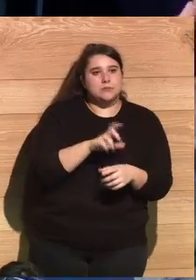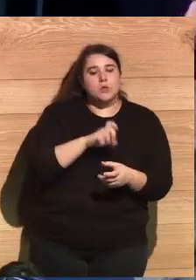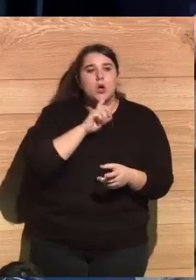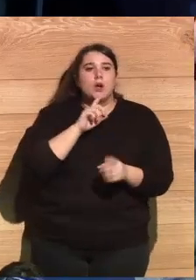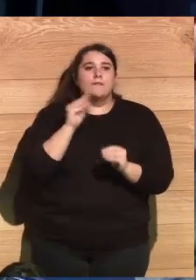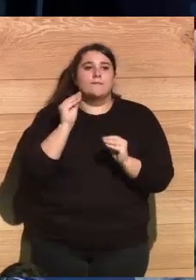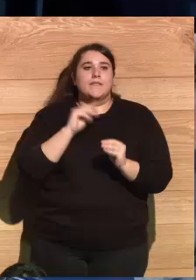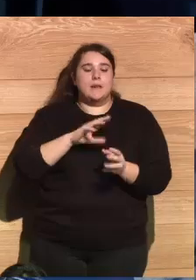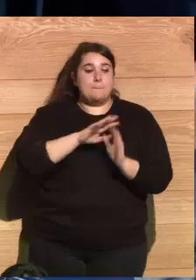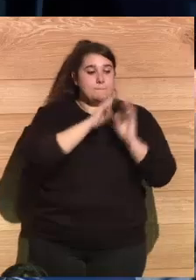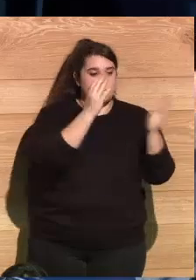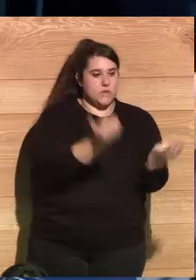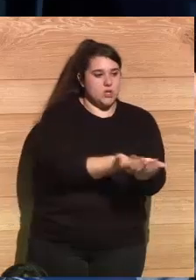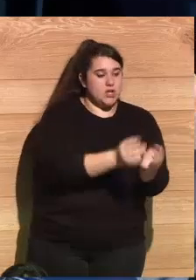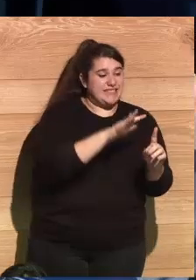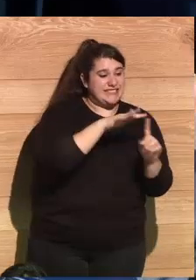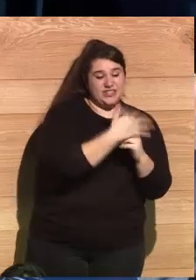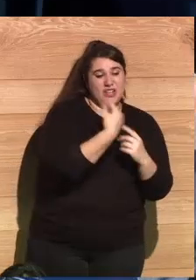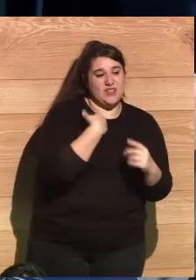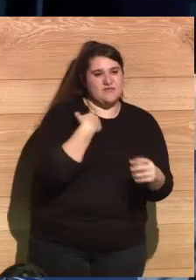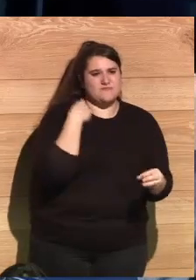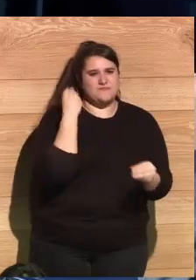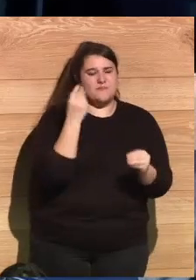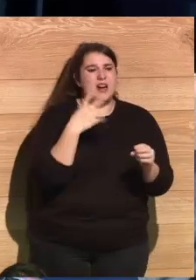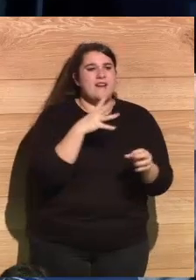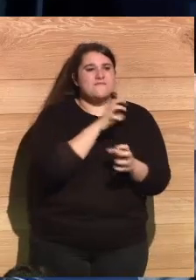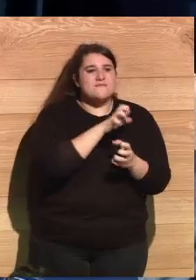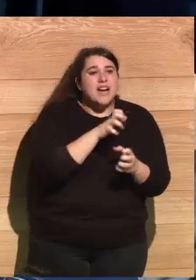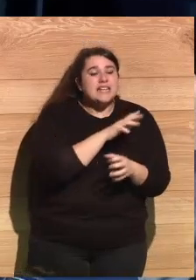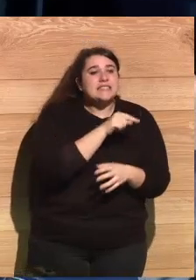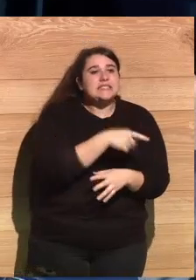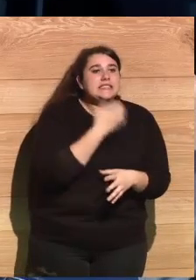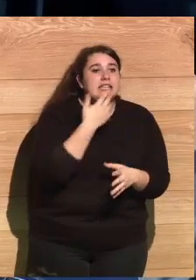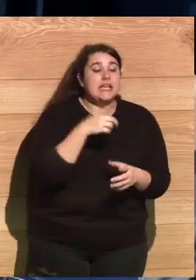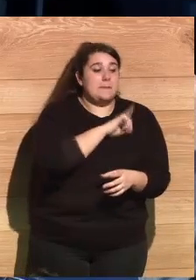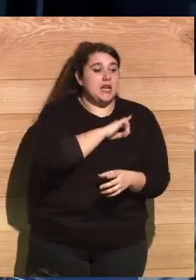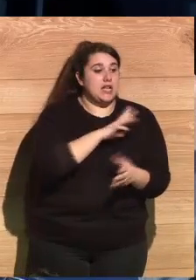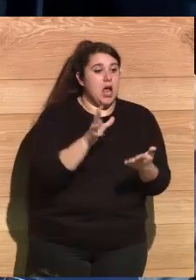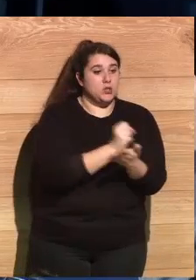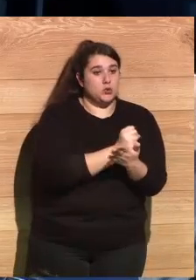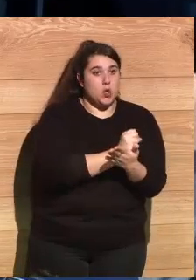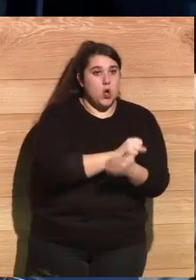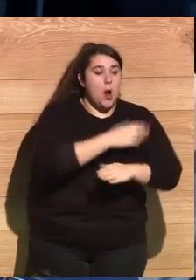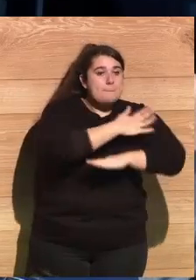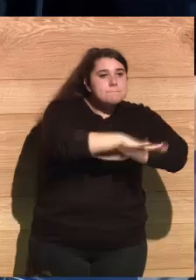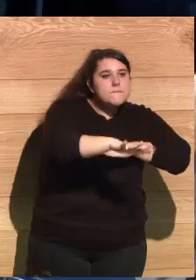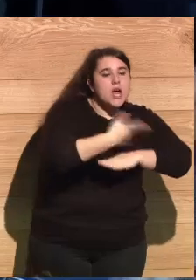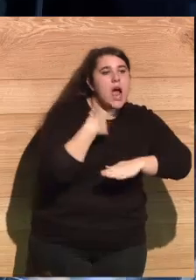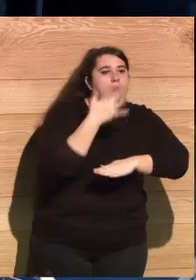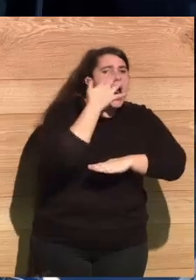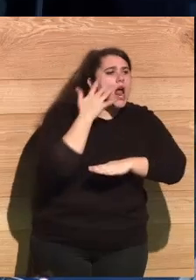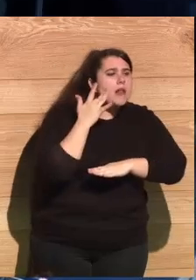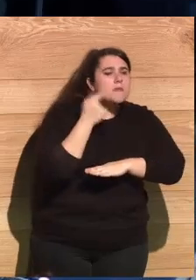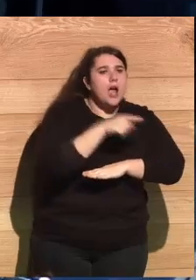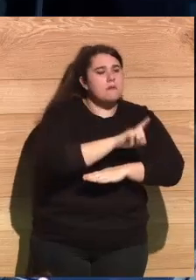reformular, o sea, el mundo está en una situación tan conflictiva que a lo mejor si ponemos a todos los militares a limpiar el mar, los océanos, pues oye, harían una